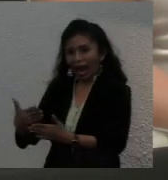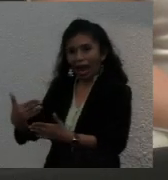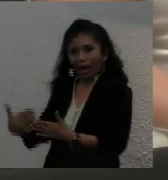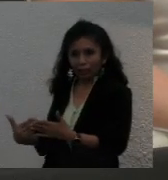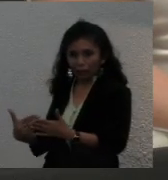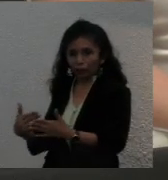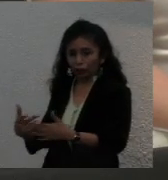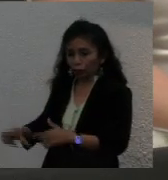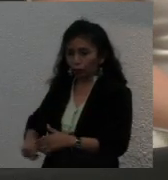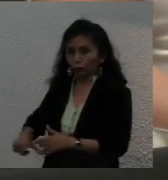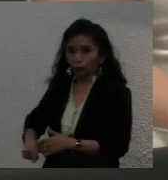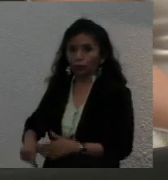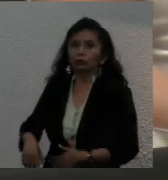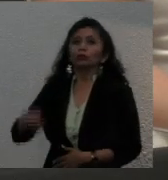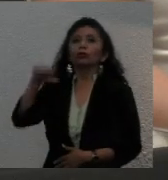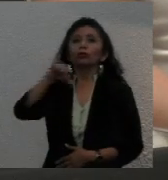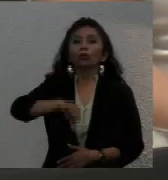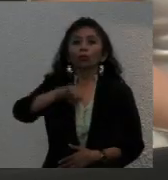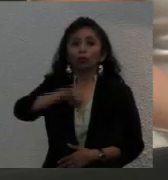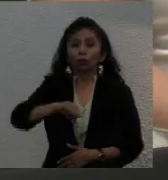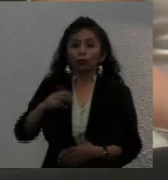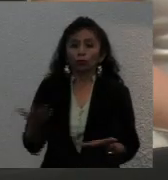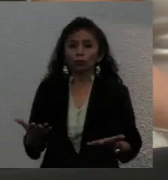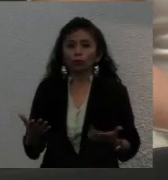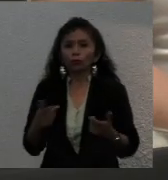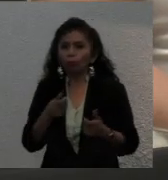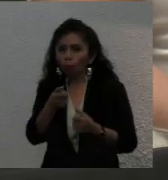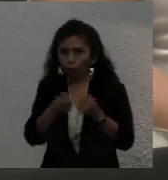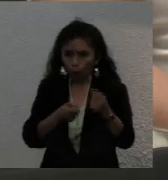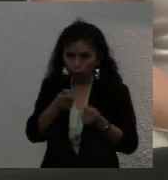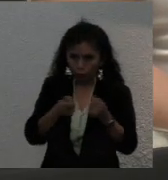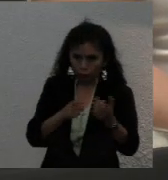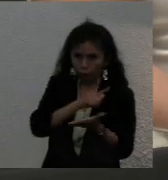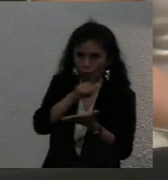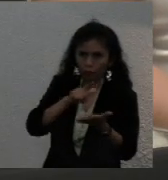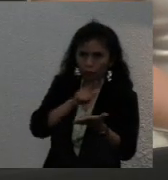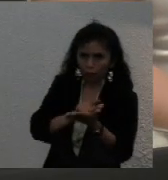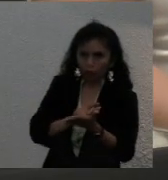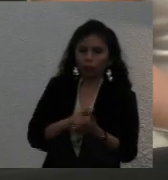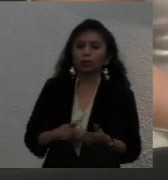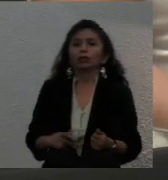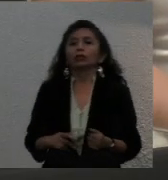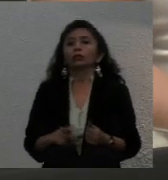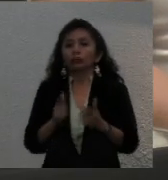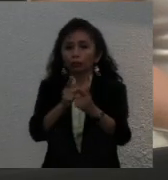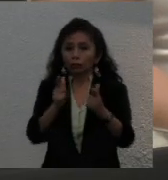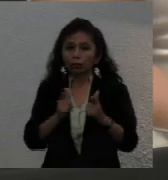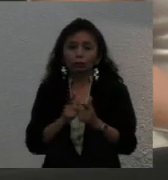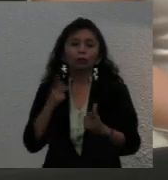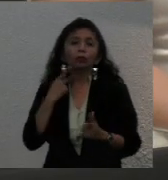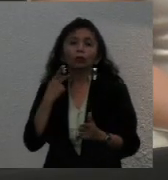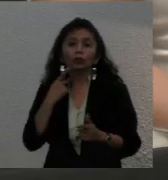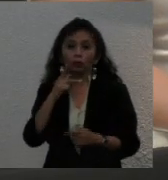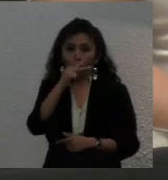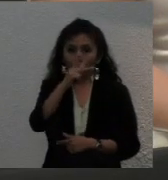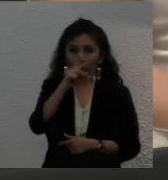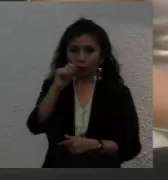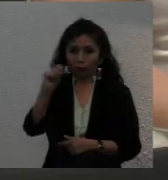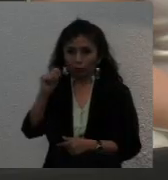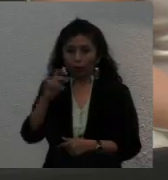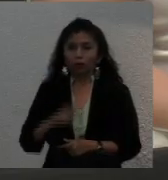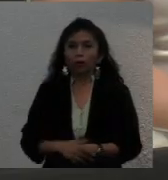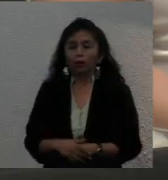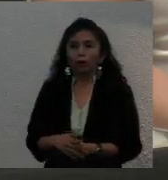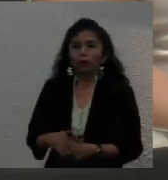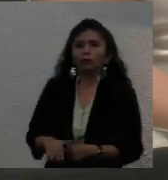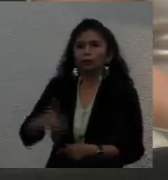fueron. Hoy, en mi carácter de coordinador legislativo del Partido del Trabajo en Quintana Roo, reconozco el gobierno que